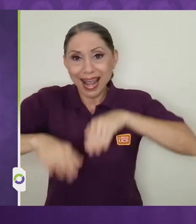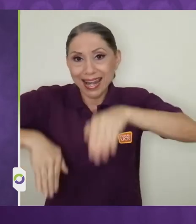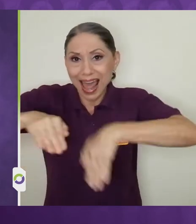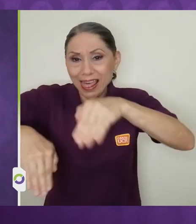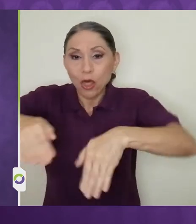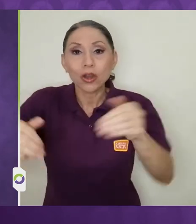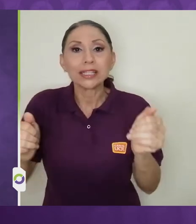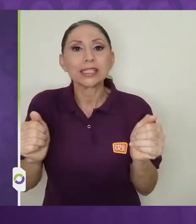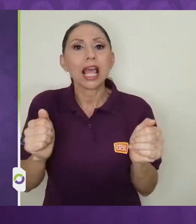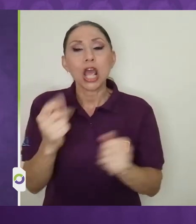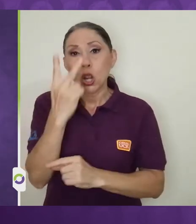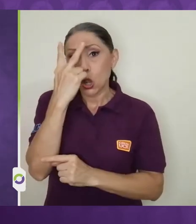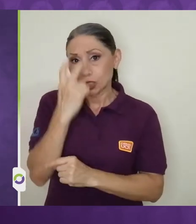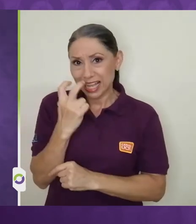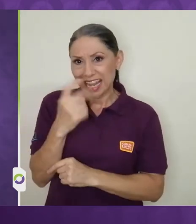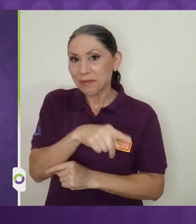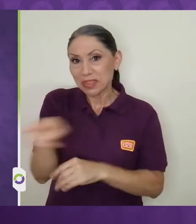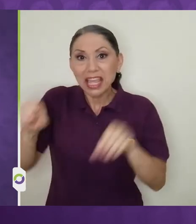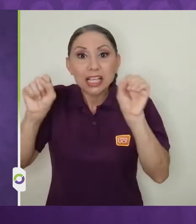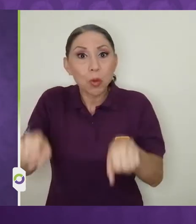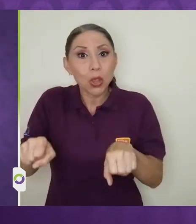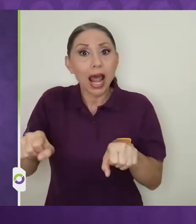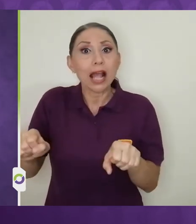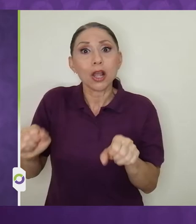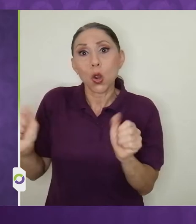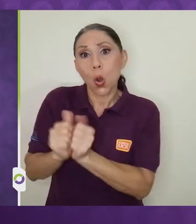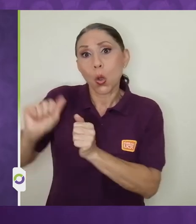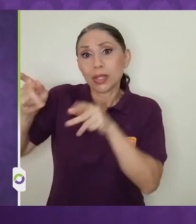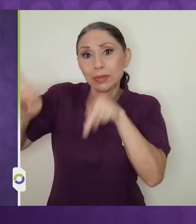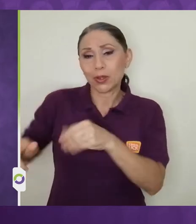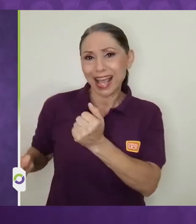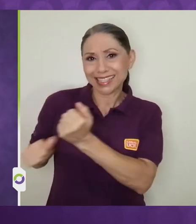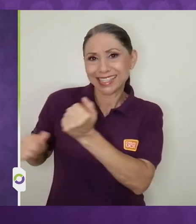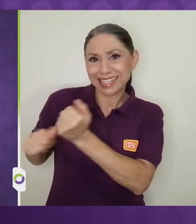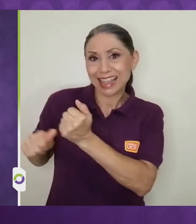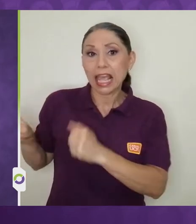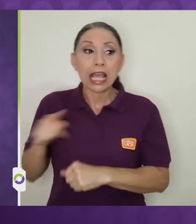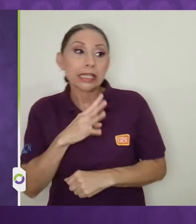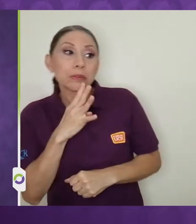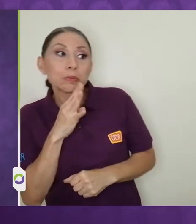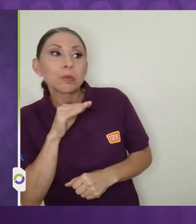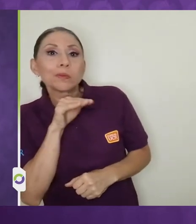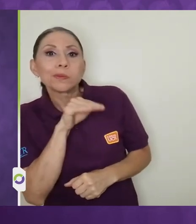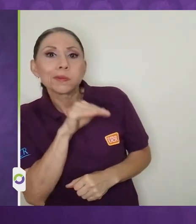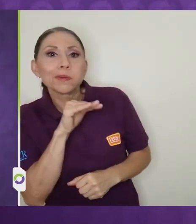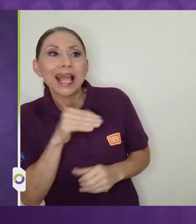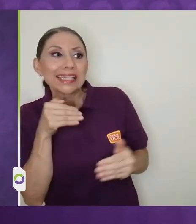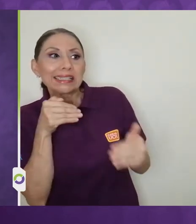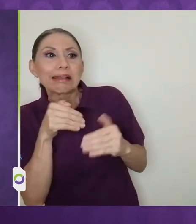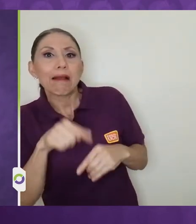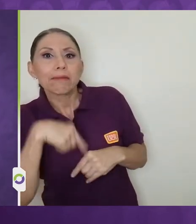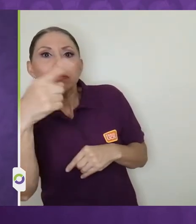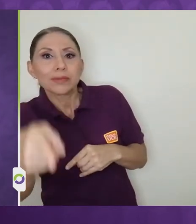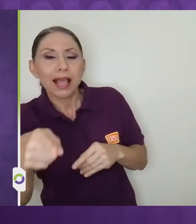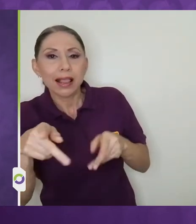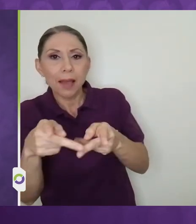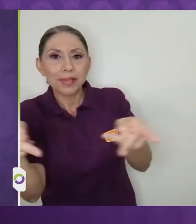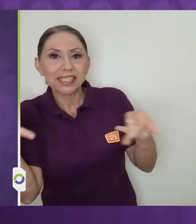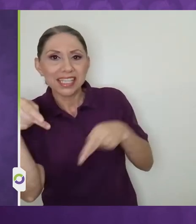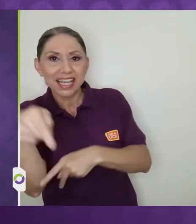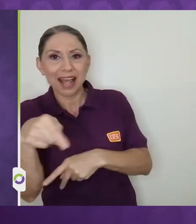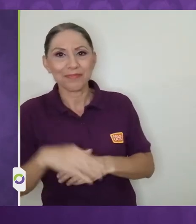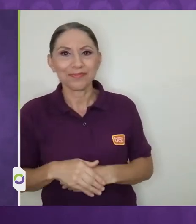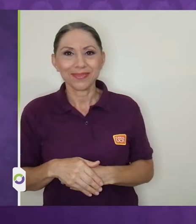reserva para las y los nadadores con ceguera que podrán utilizar un asistente que les indique la proximidad al extremo de la